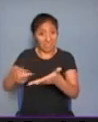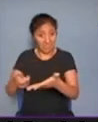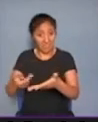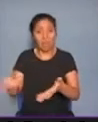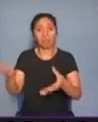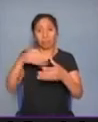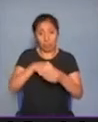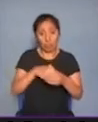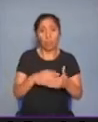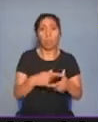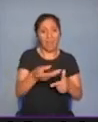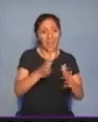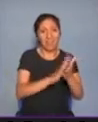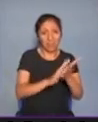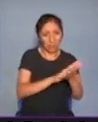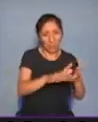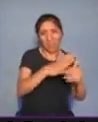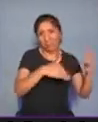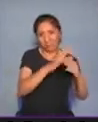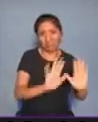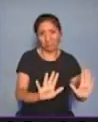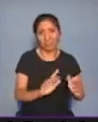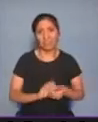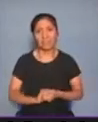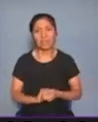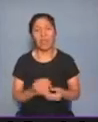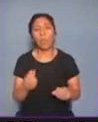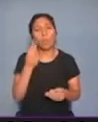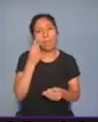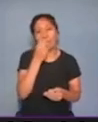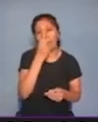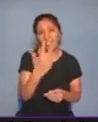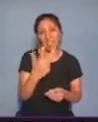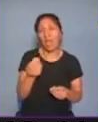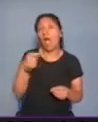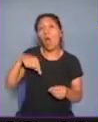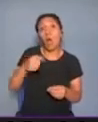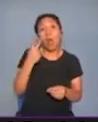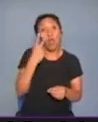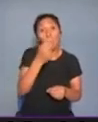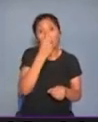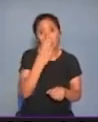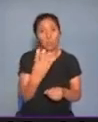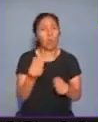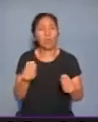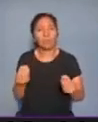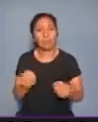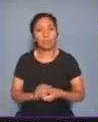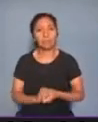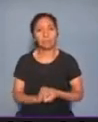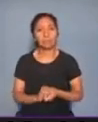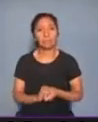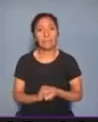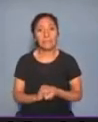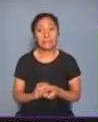Cómo ha sido el balance del año 2023 y las expectativas para el 2024 Bueno la verdad que como a pesar de que fue un año